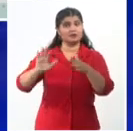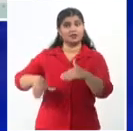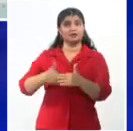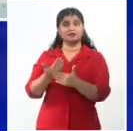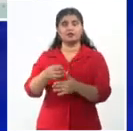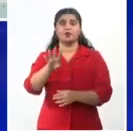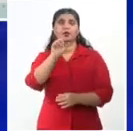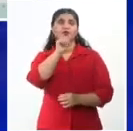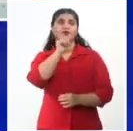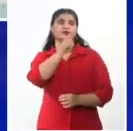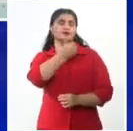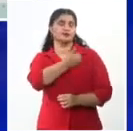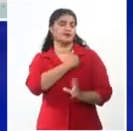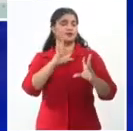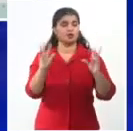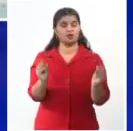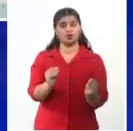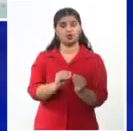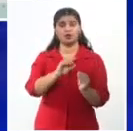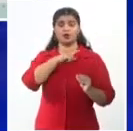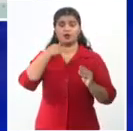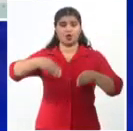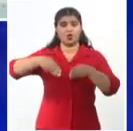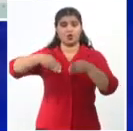letalidad acumulada de Cuba,